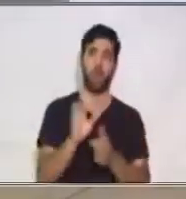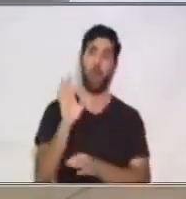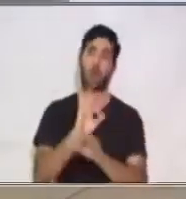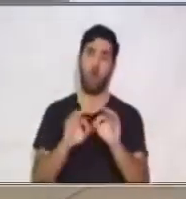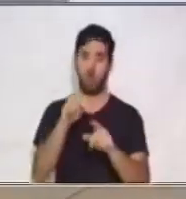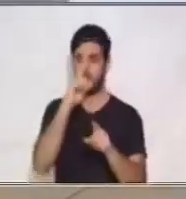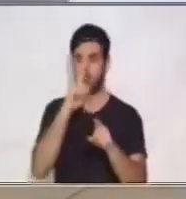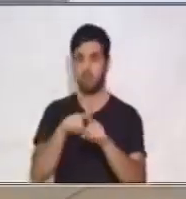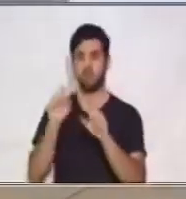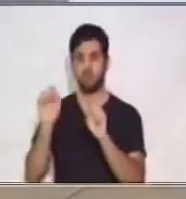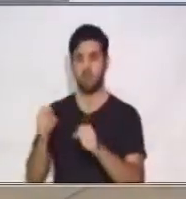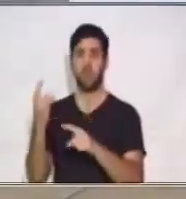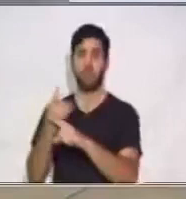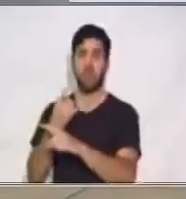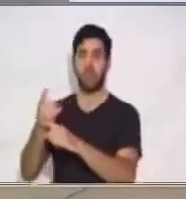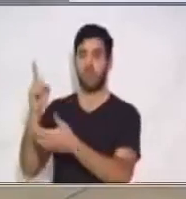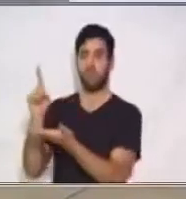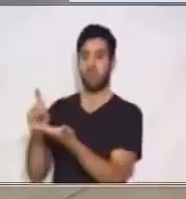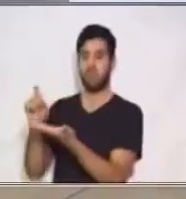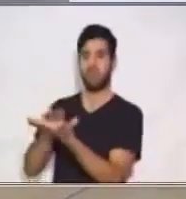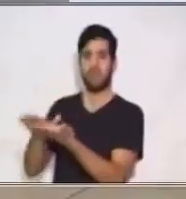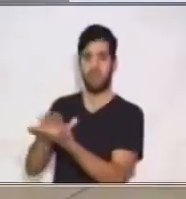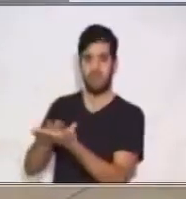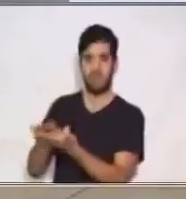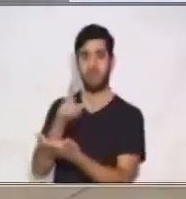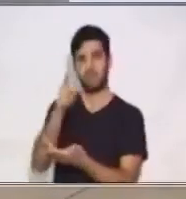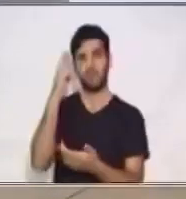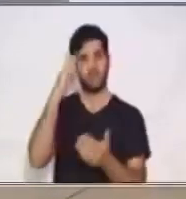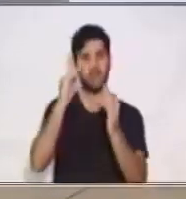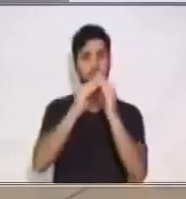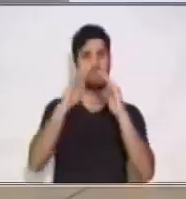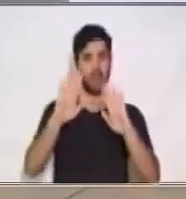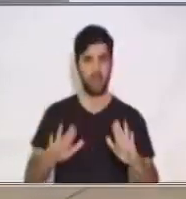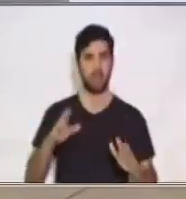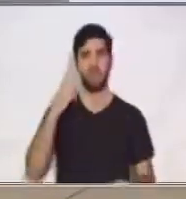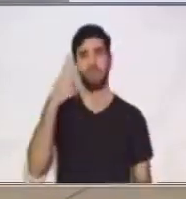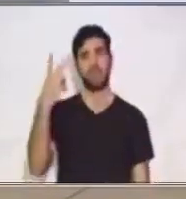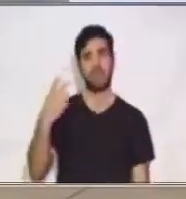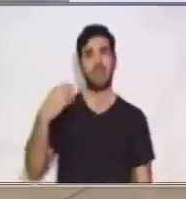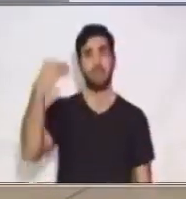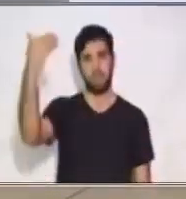ustedes utilizar su gel antibacterial. Sobre todo, quédense en casa y nos vemos en la próxima.